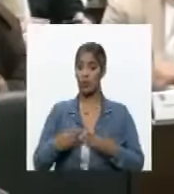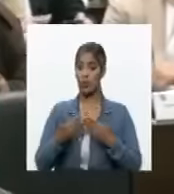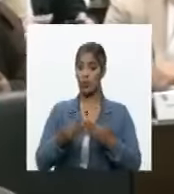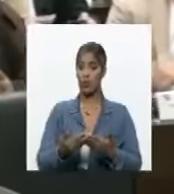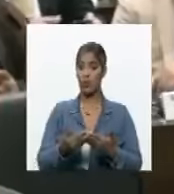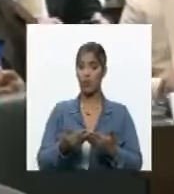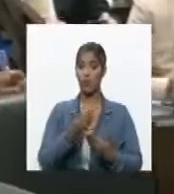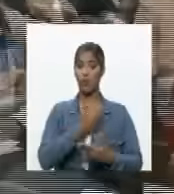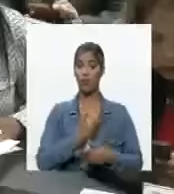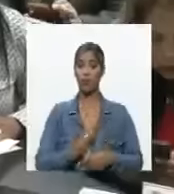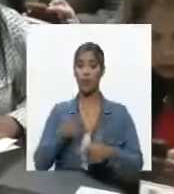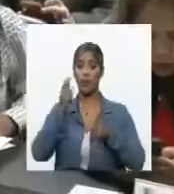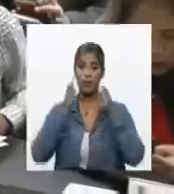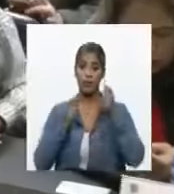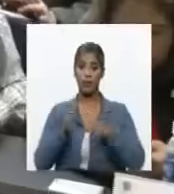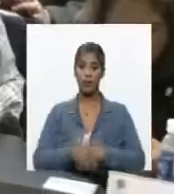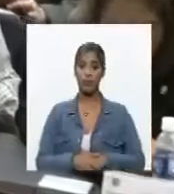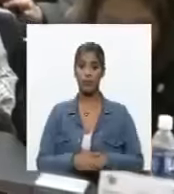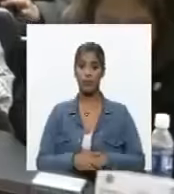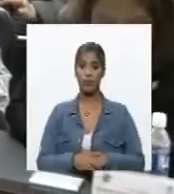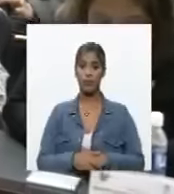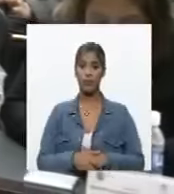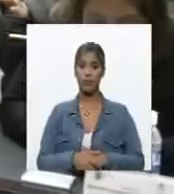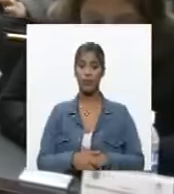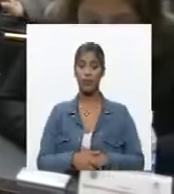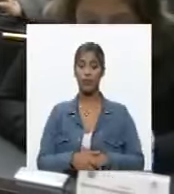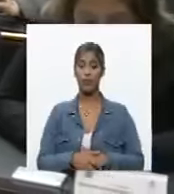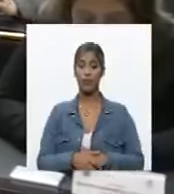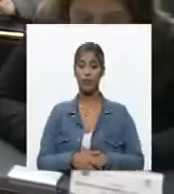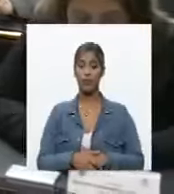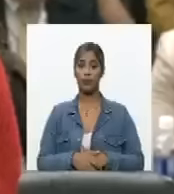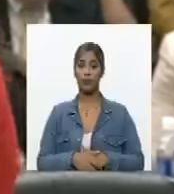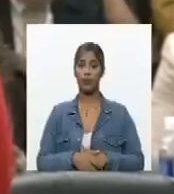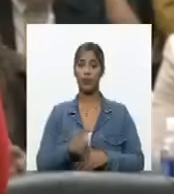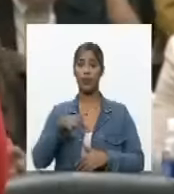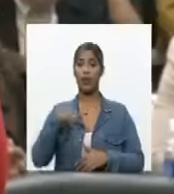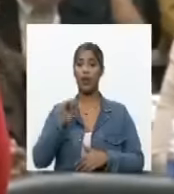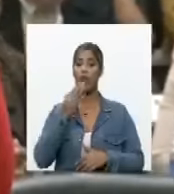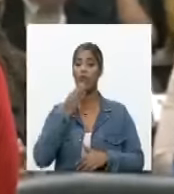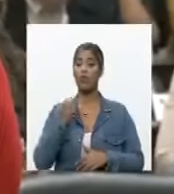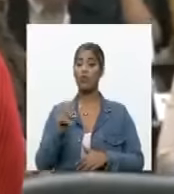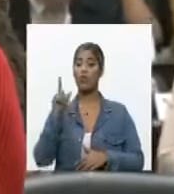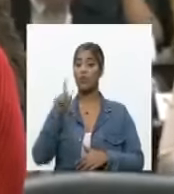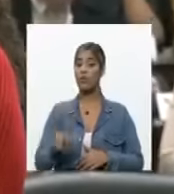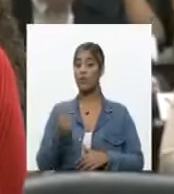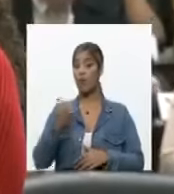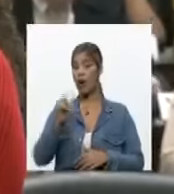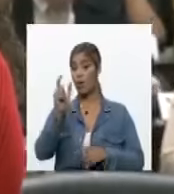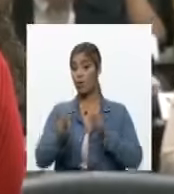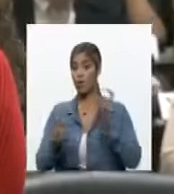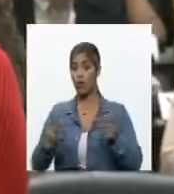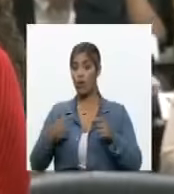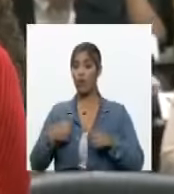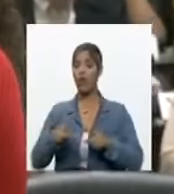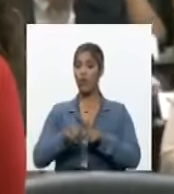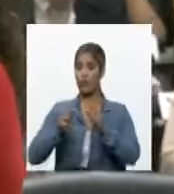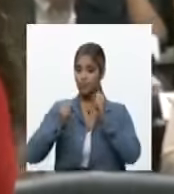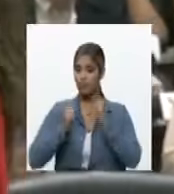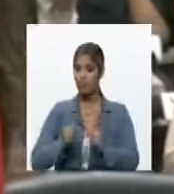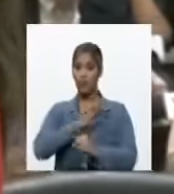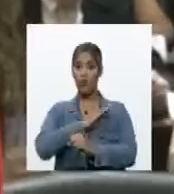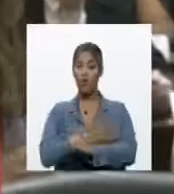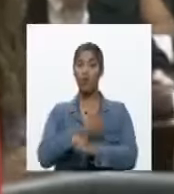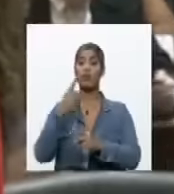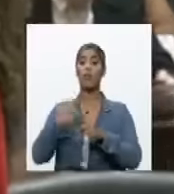nuestro comandante Hugo Chávez. Por tanto, sepan que aquí hay una juventud, pero además hay un pueblo que se viste con dignidad, pero que